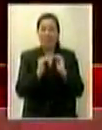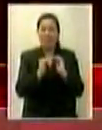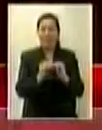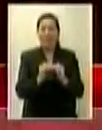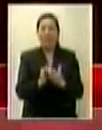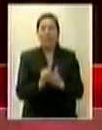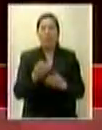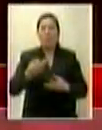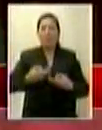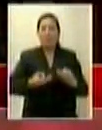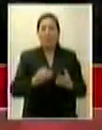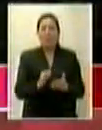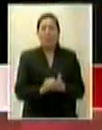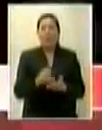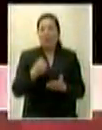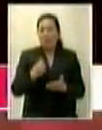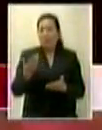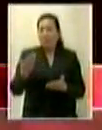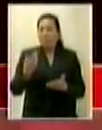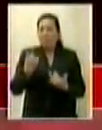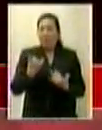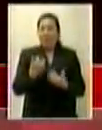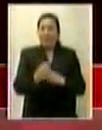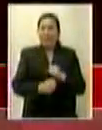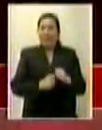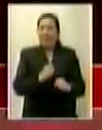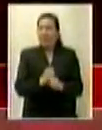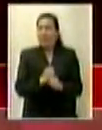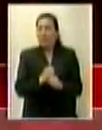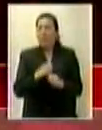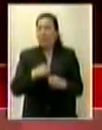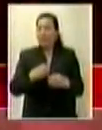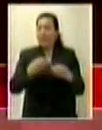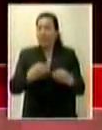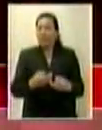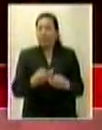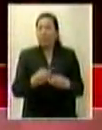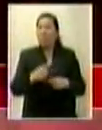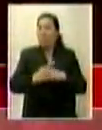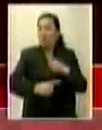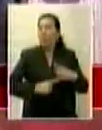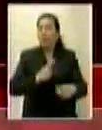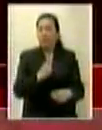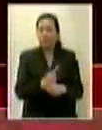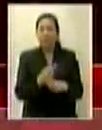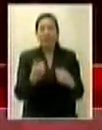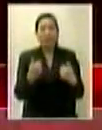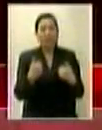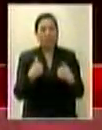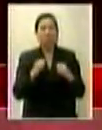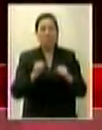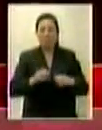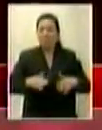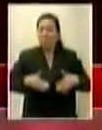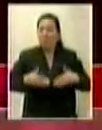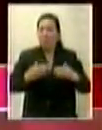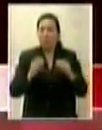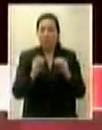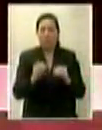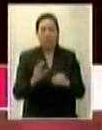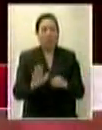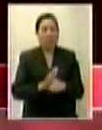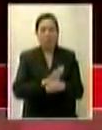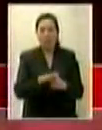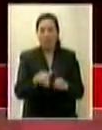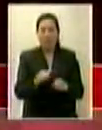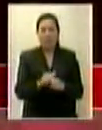ley de presupuesto nos da para este año. Yo estoy seguro que el próximo año tendremos las posibilidades de cumplir íntegramente